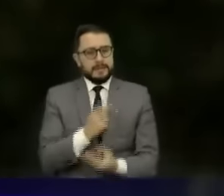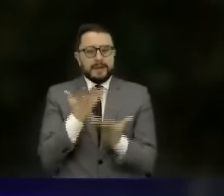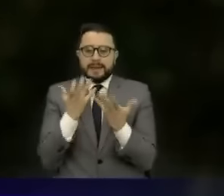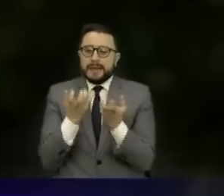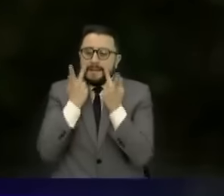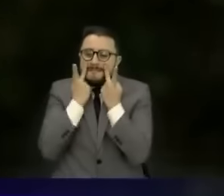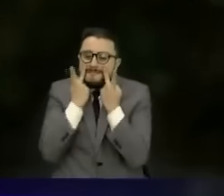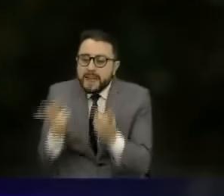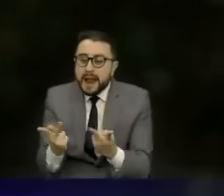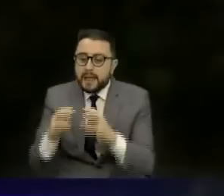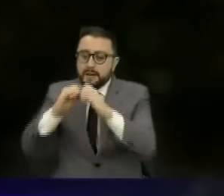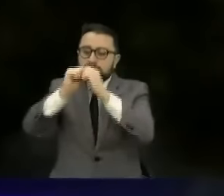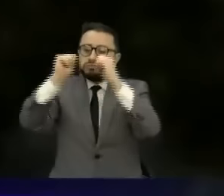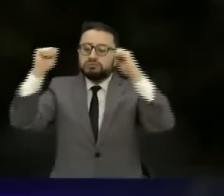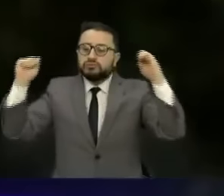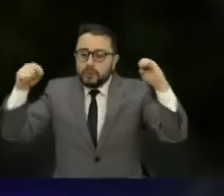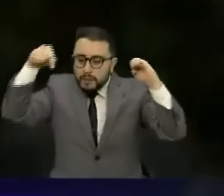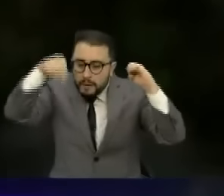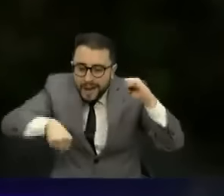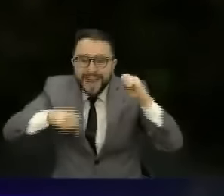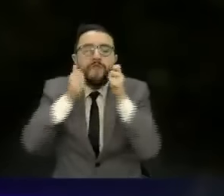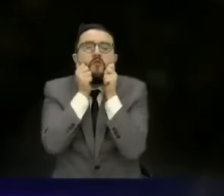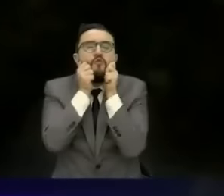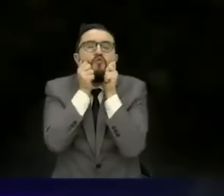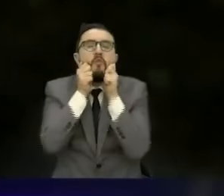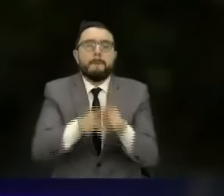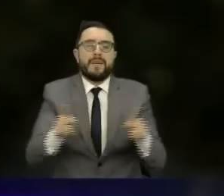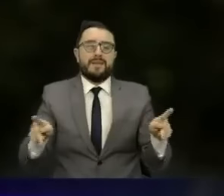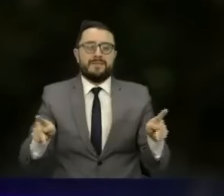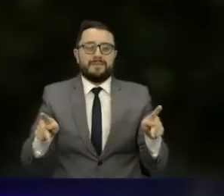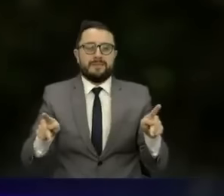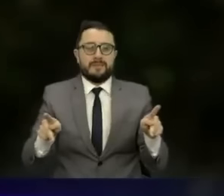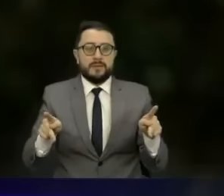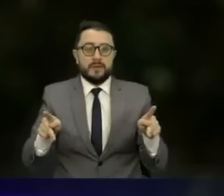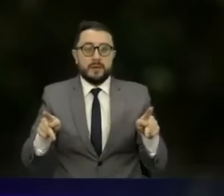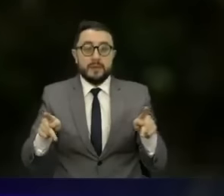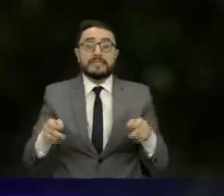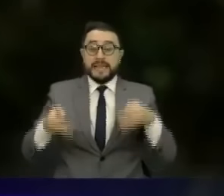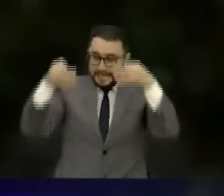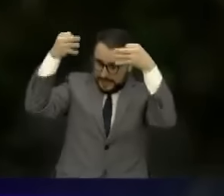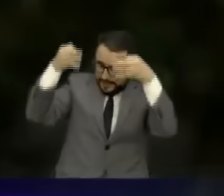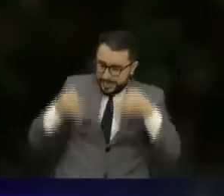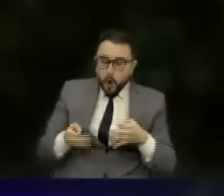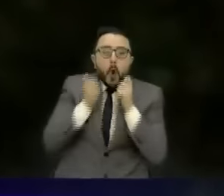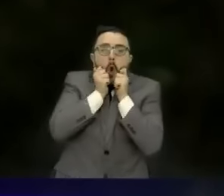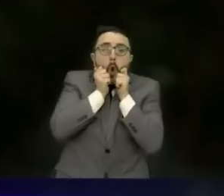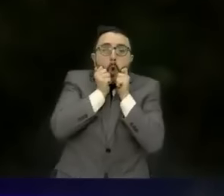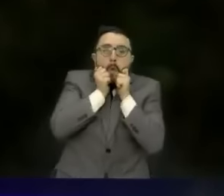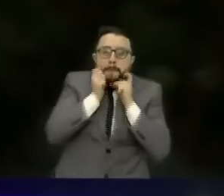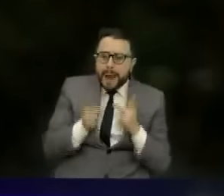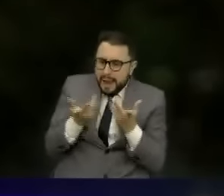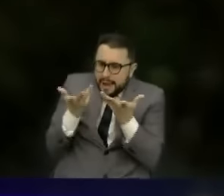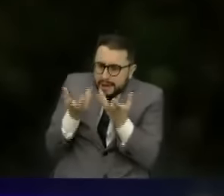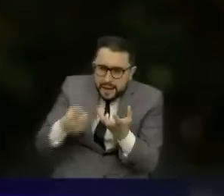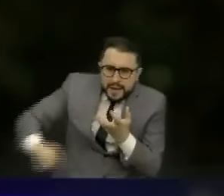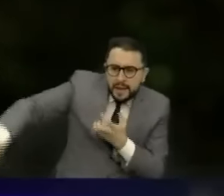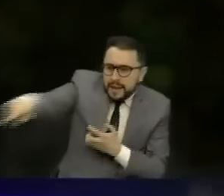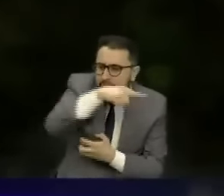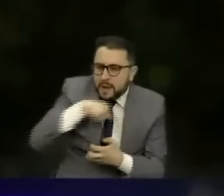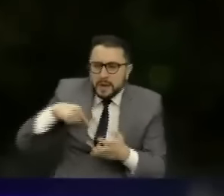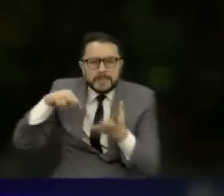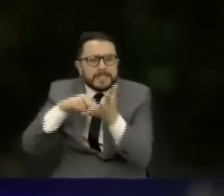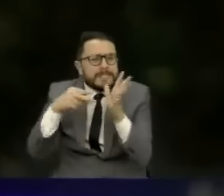humano. Si proponemos una seguridad humana, es decir, que tenga como